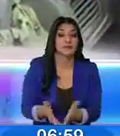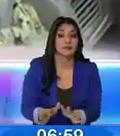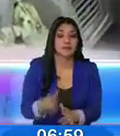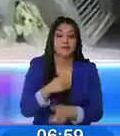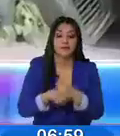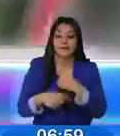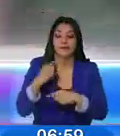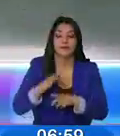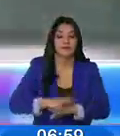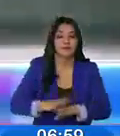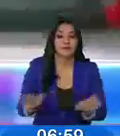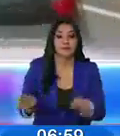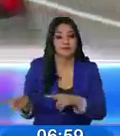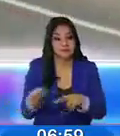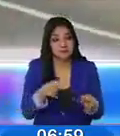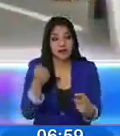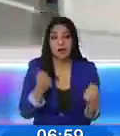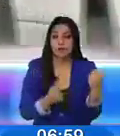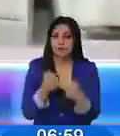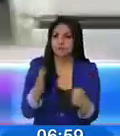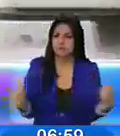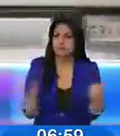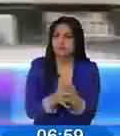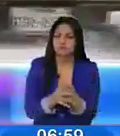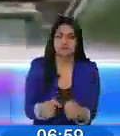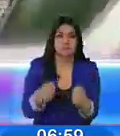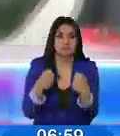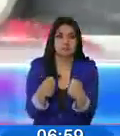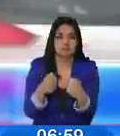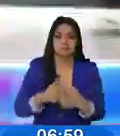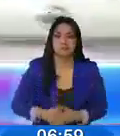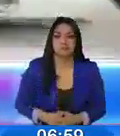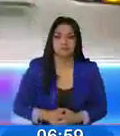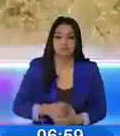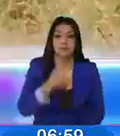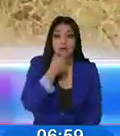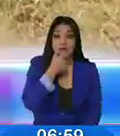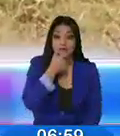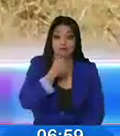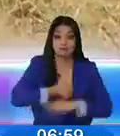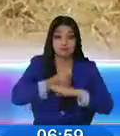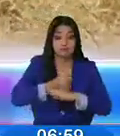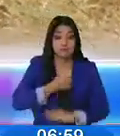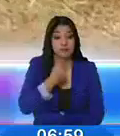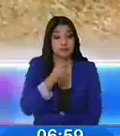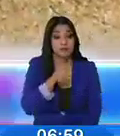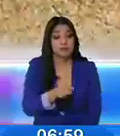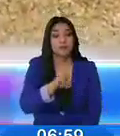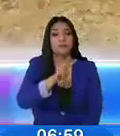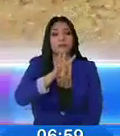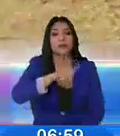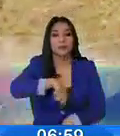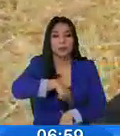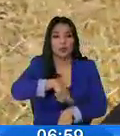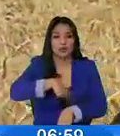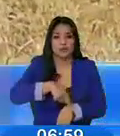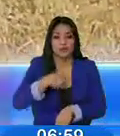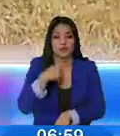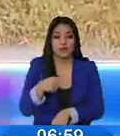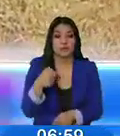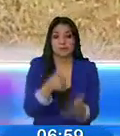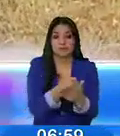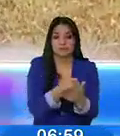al ver el automotor en estas condiciones. El vigilante le dijo que se le iba a llevar detenido 24 horas y tenía que pagar el daño de los